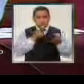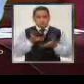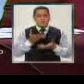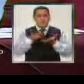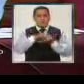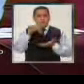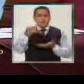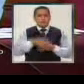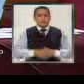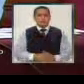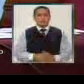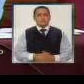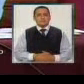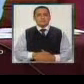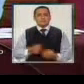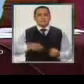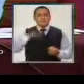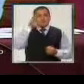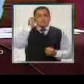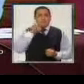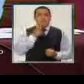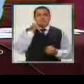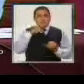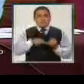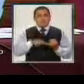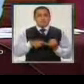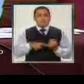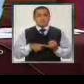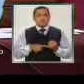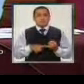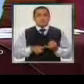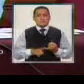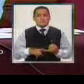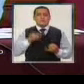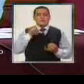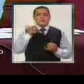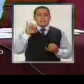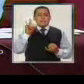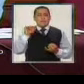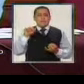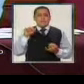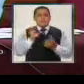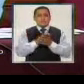entregar la copia. Del fujimorismo está Leila Chihuán,